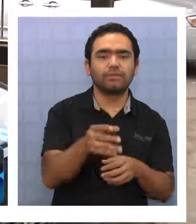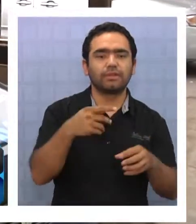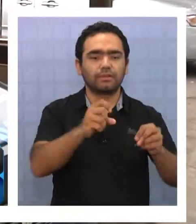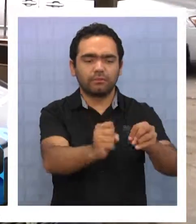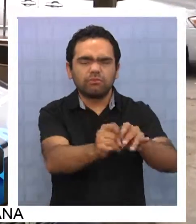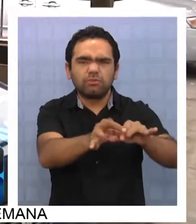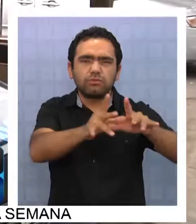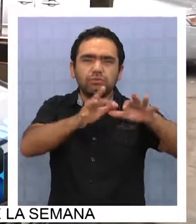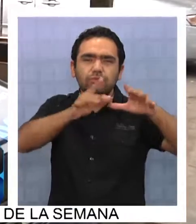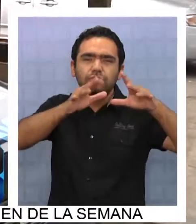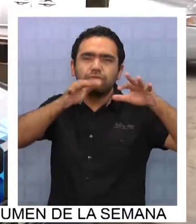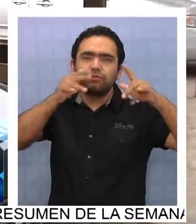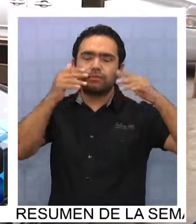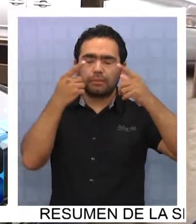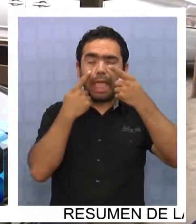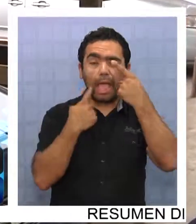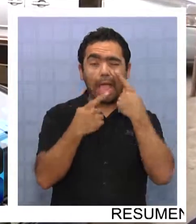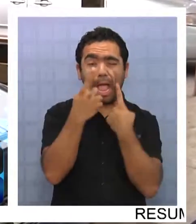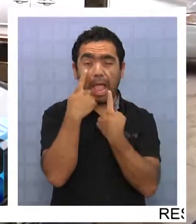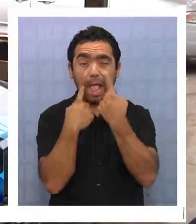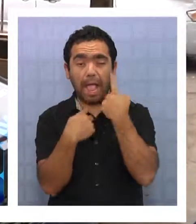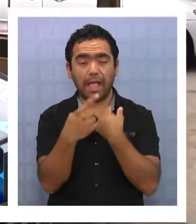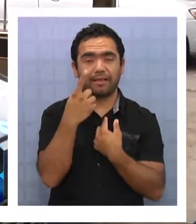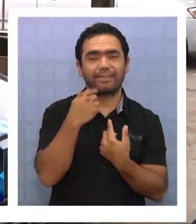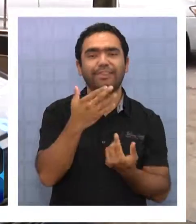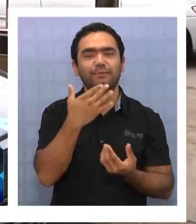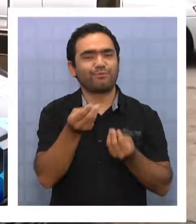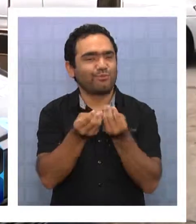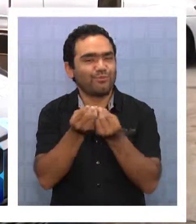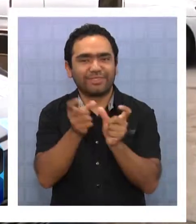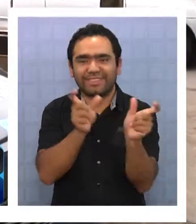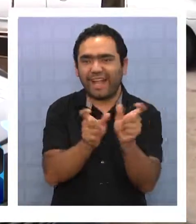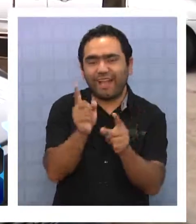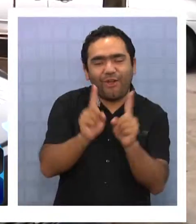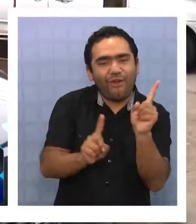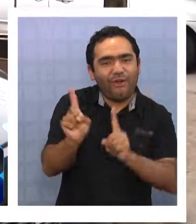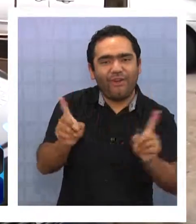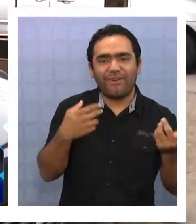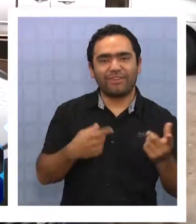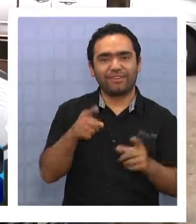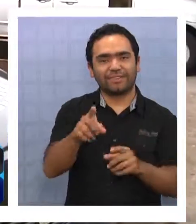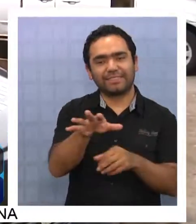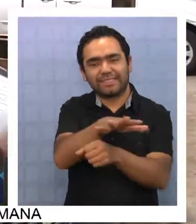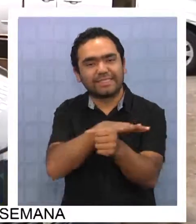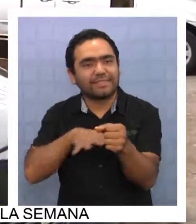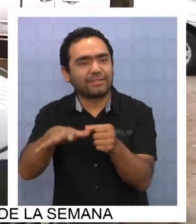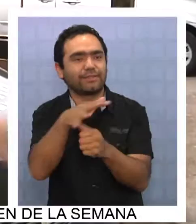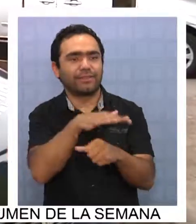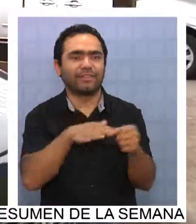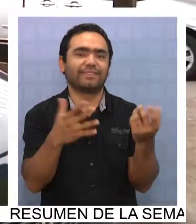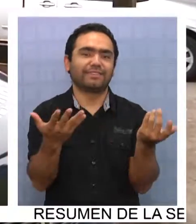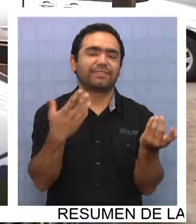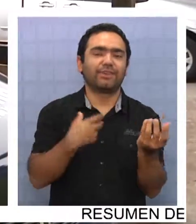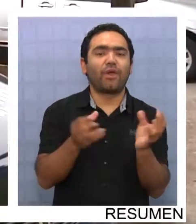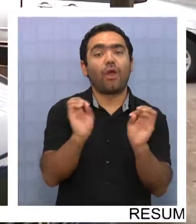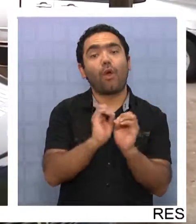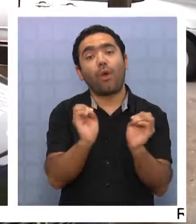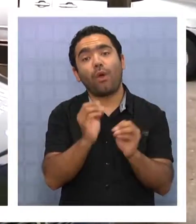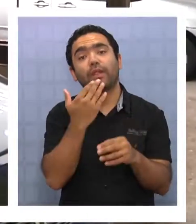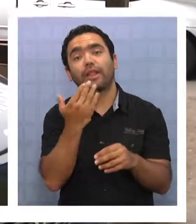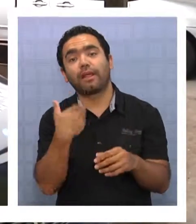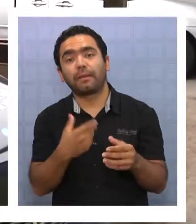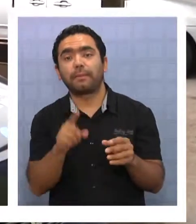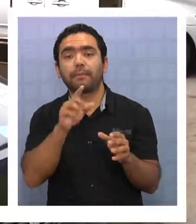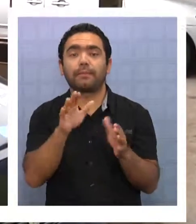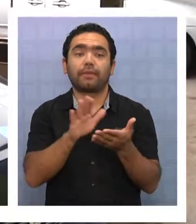prensa cubriera en ese momento lo que estaba sucediendo. Y esas son las cosas más o menos en mala onda que nos ocurre